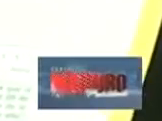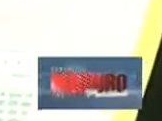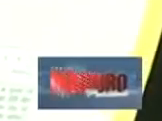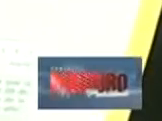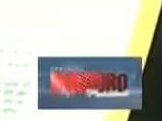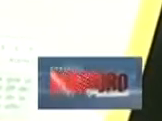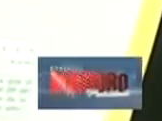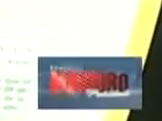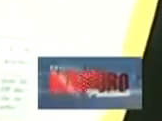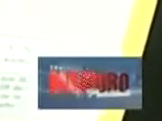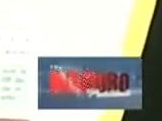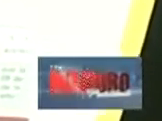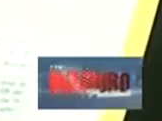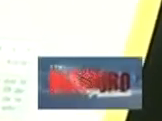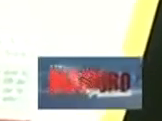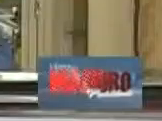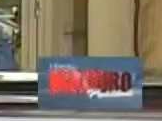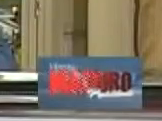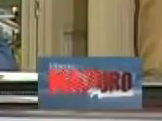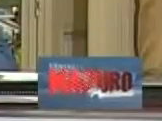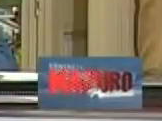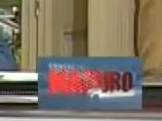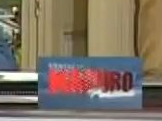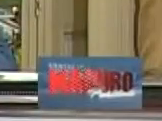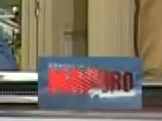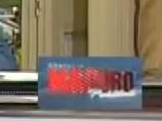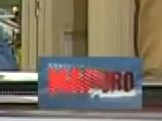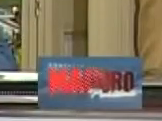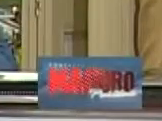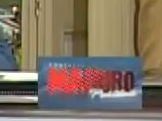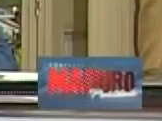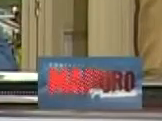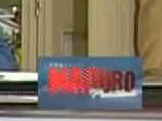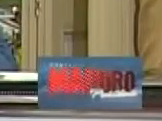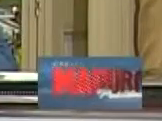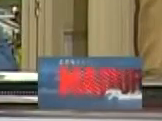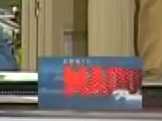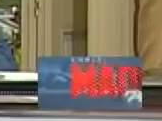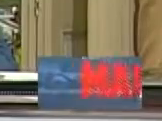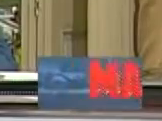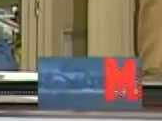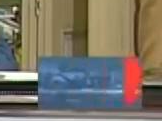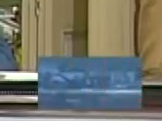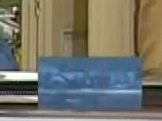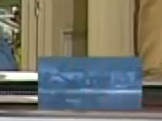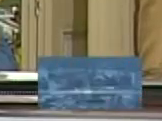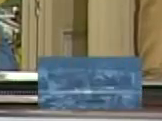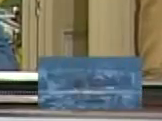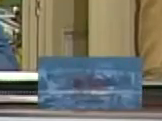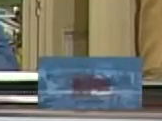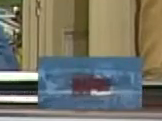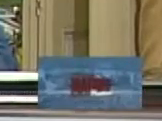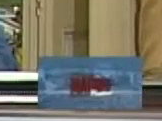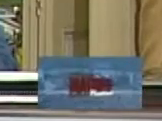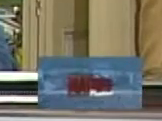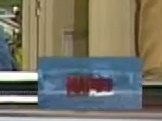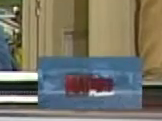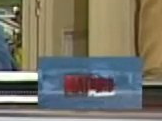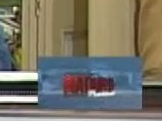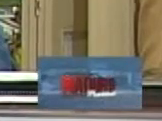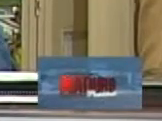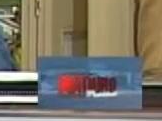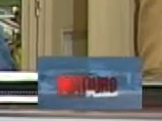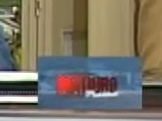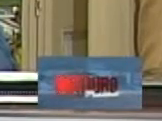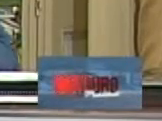convertirlos en educación vivienda salud vida y prosperidad para el pueblo y así